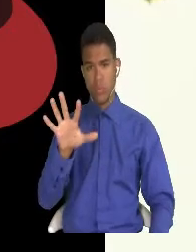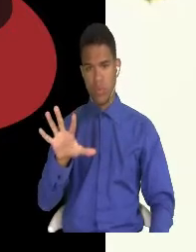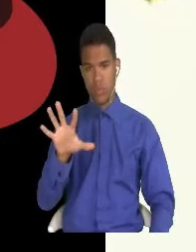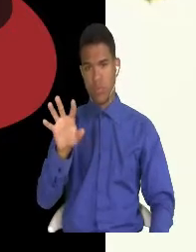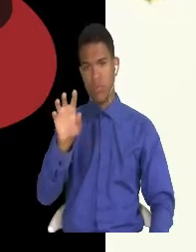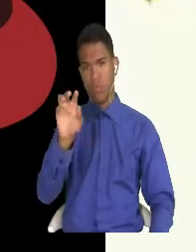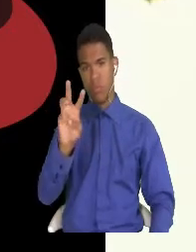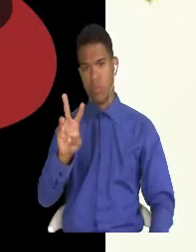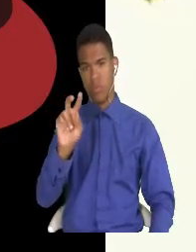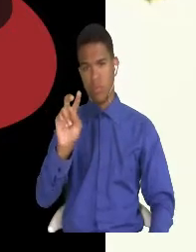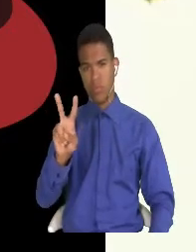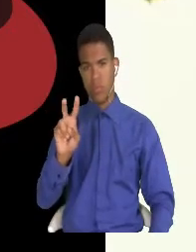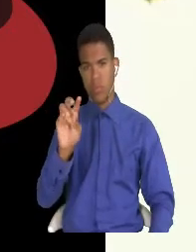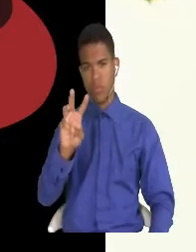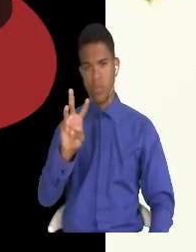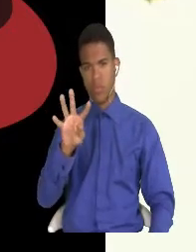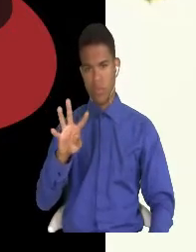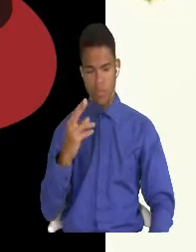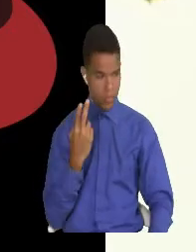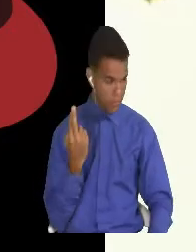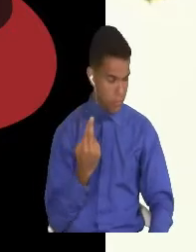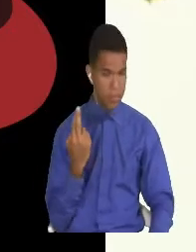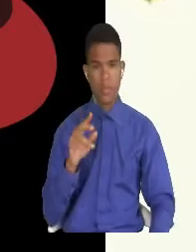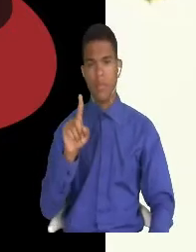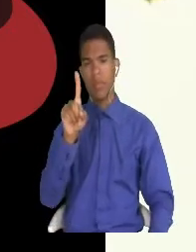310-295-3234. Repitámoslo. Sí.